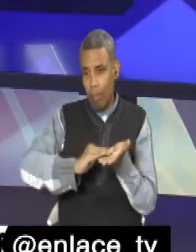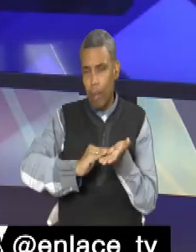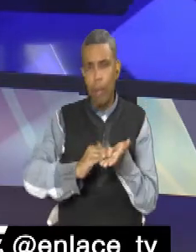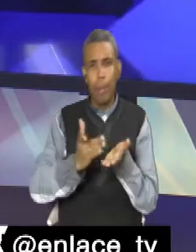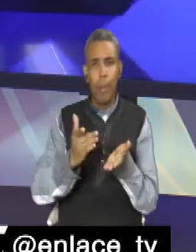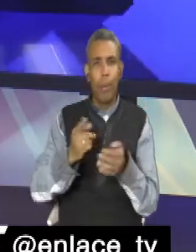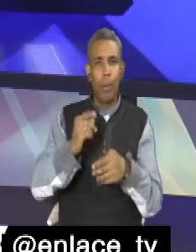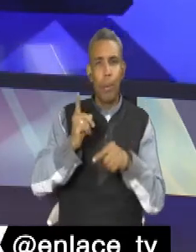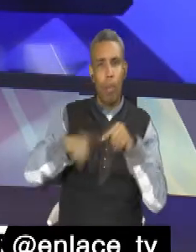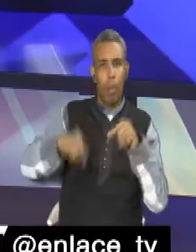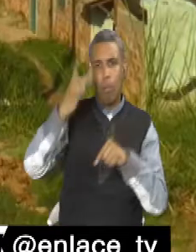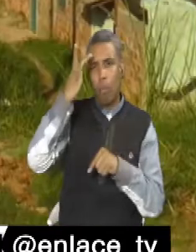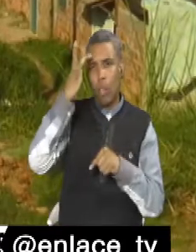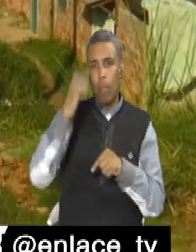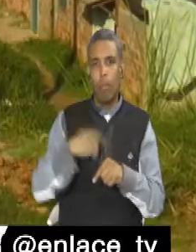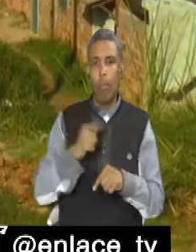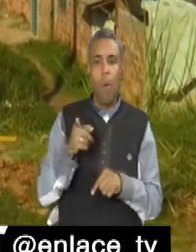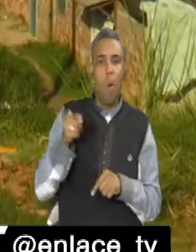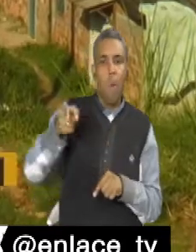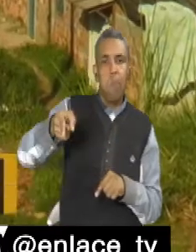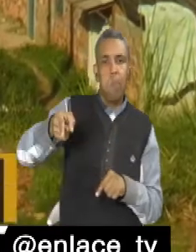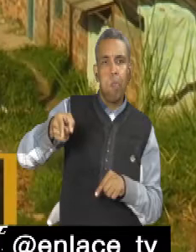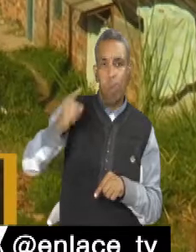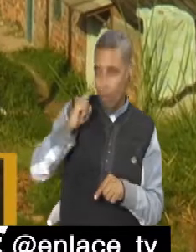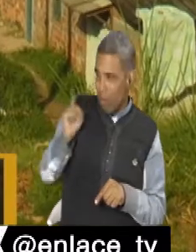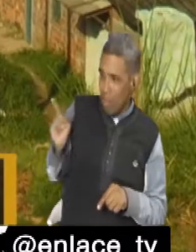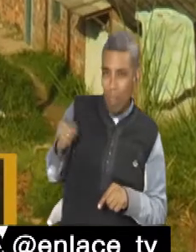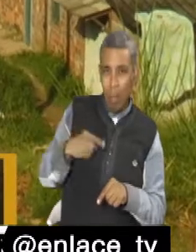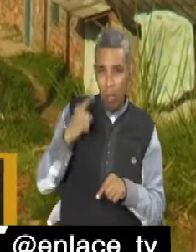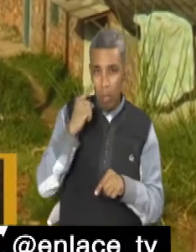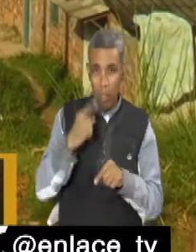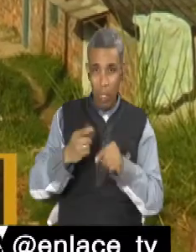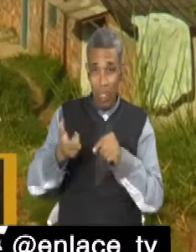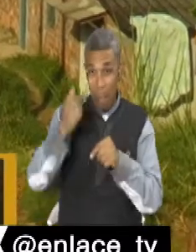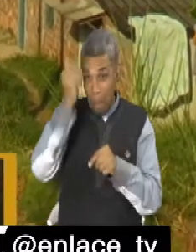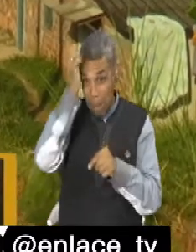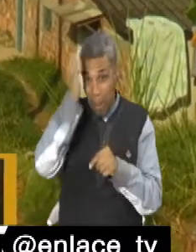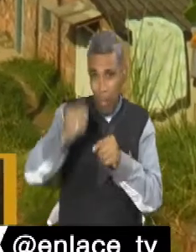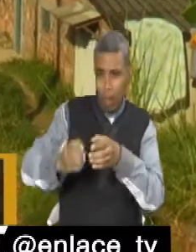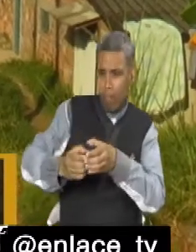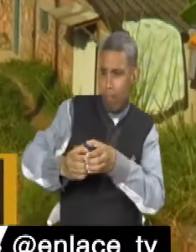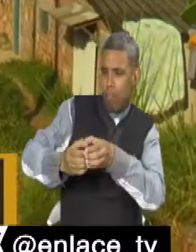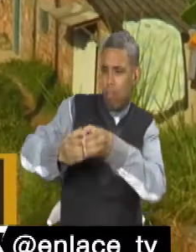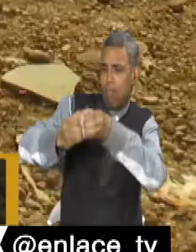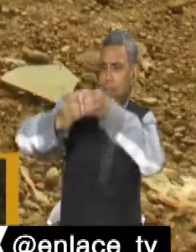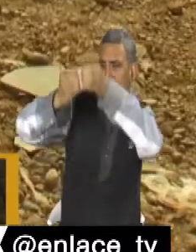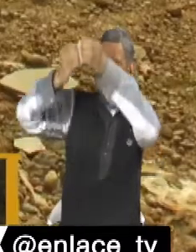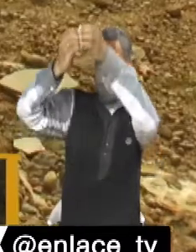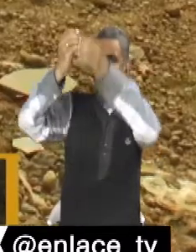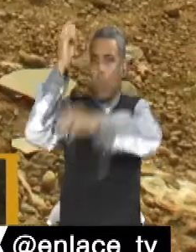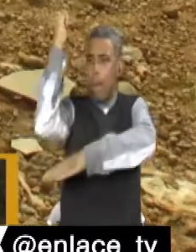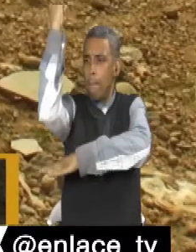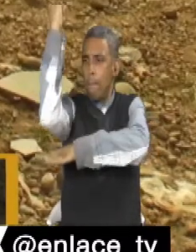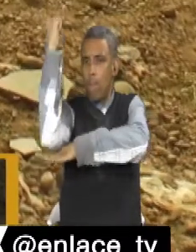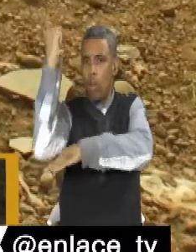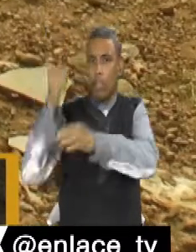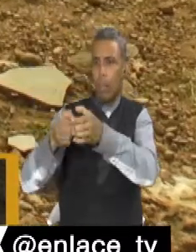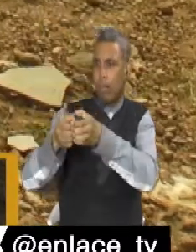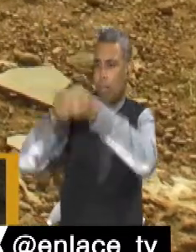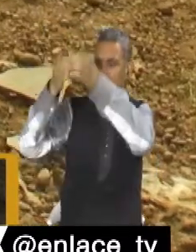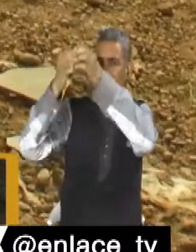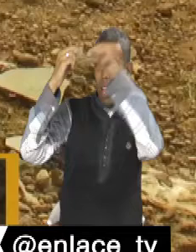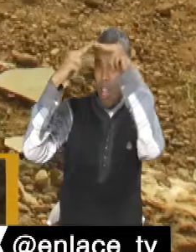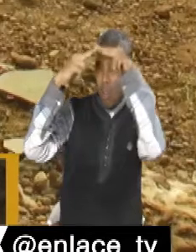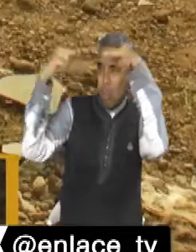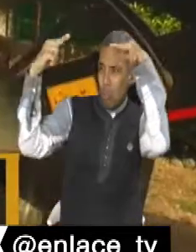barrio. Esta es la calle 74B del barrio San Judas. Aquí empezaron los trabajos de